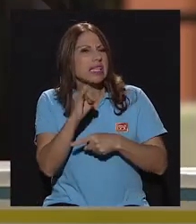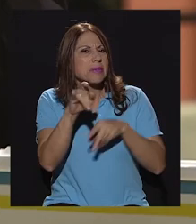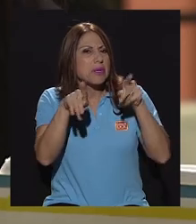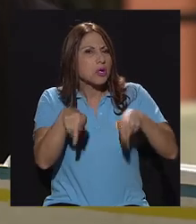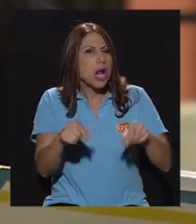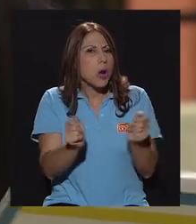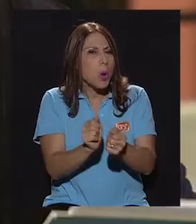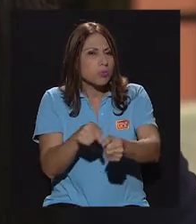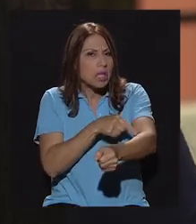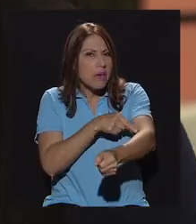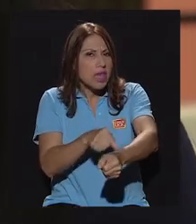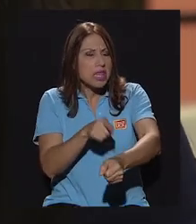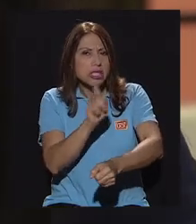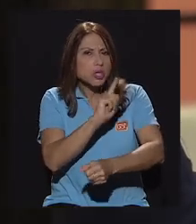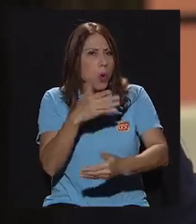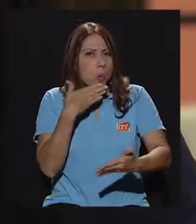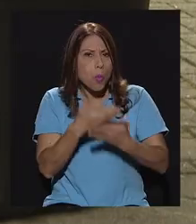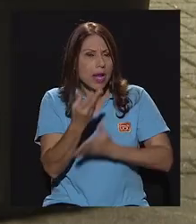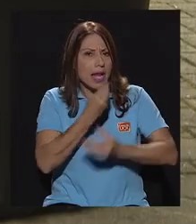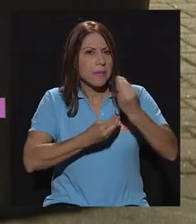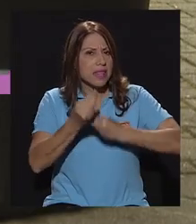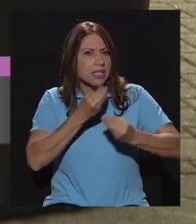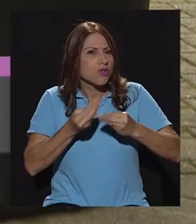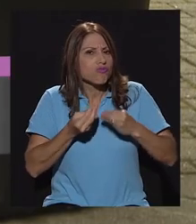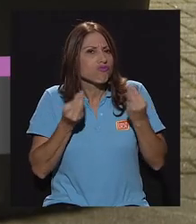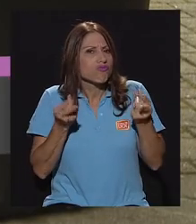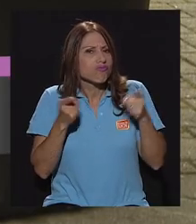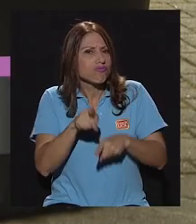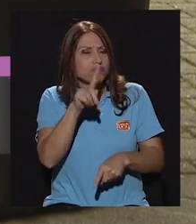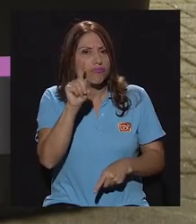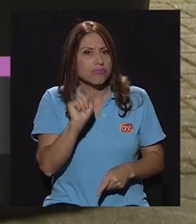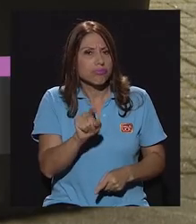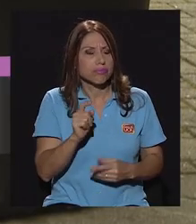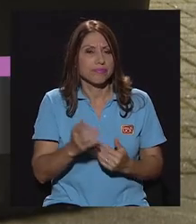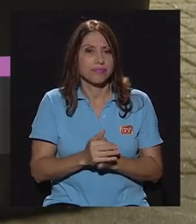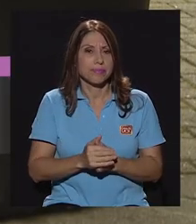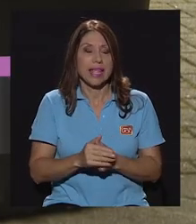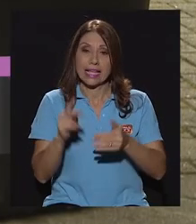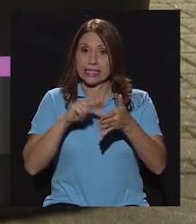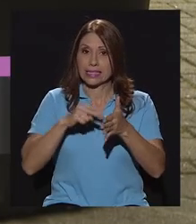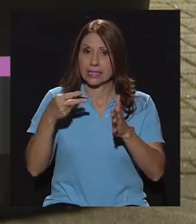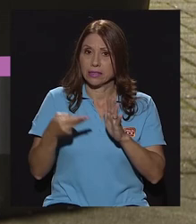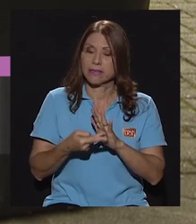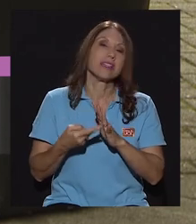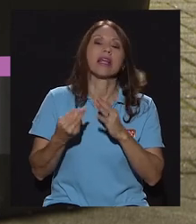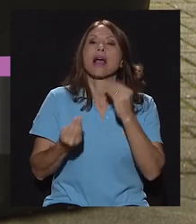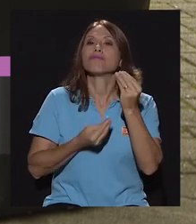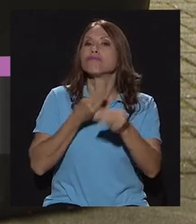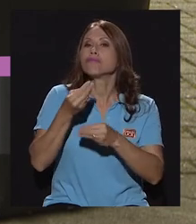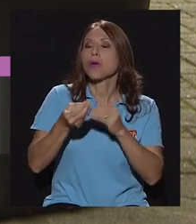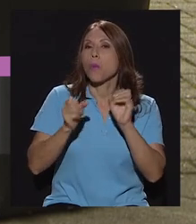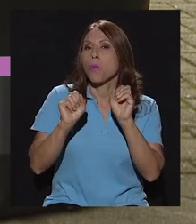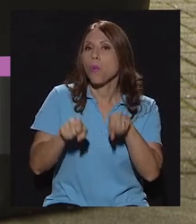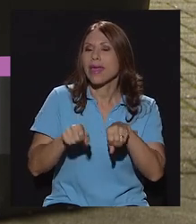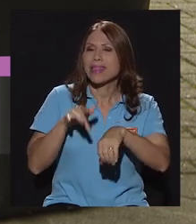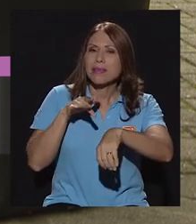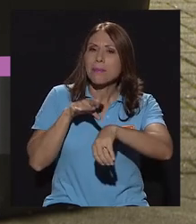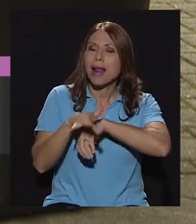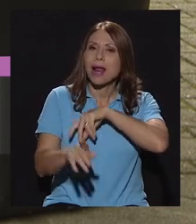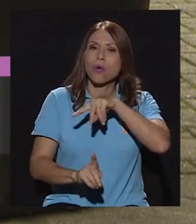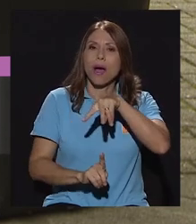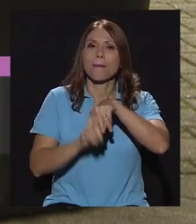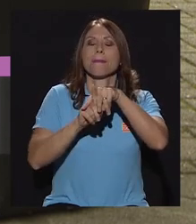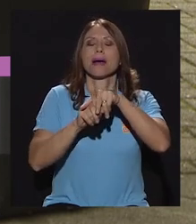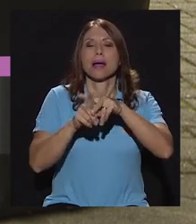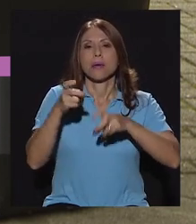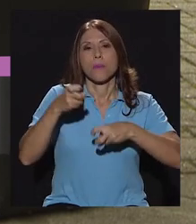diabetes no lleva una buena alimentación? Se traduce, claro, se traduce básicamente en la aparición temprana